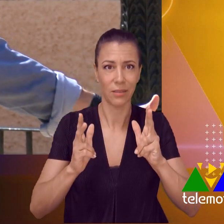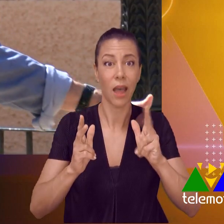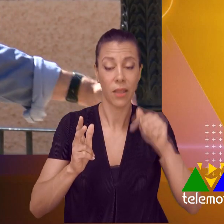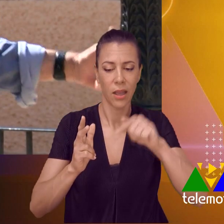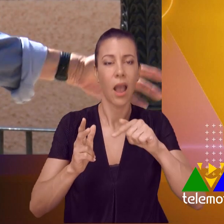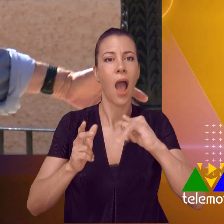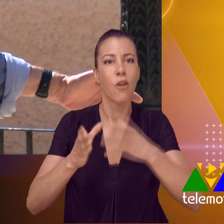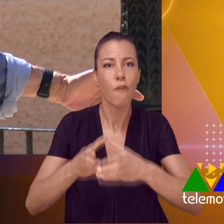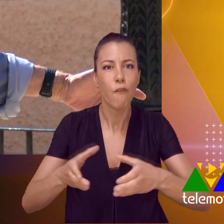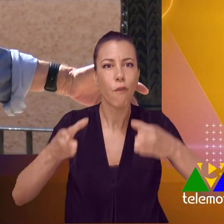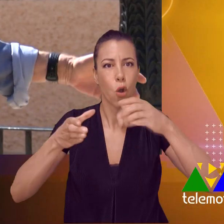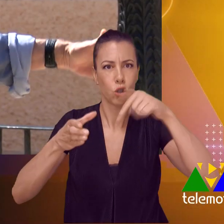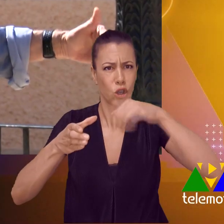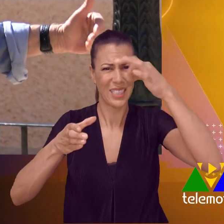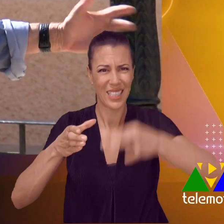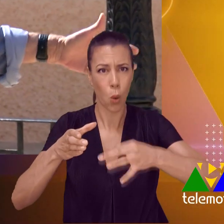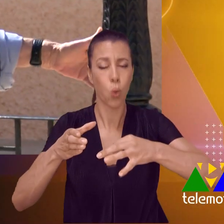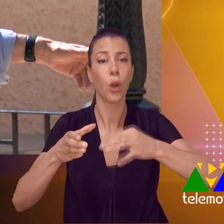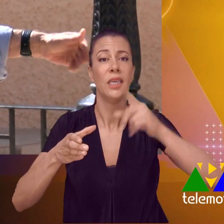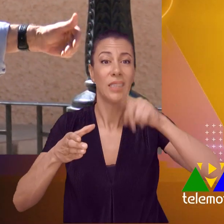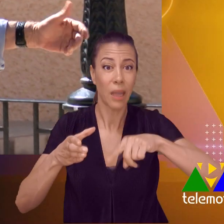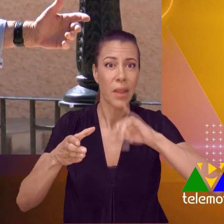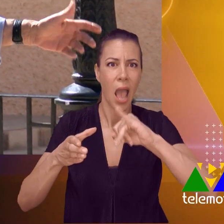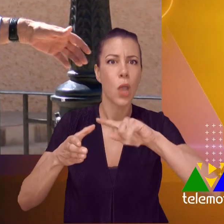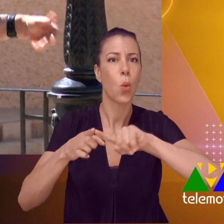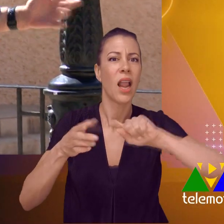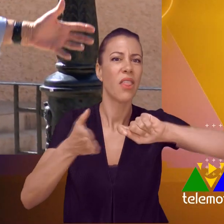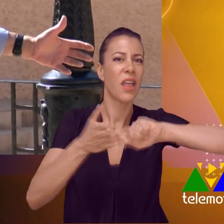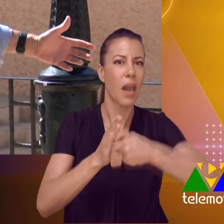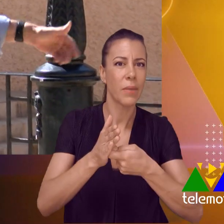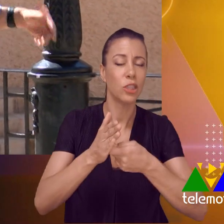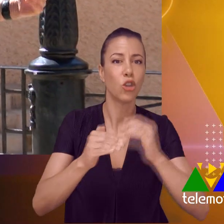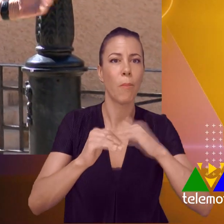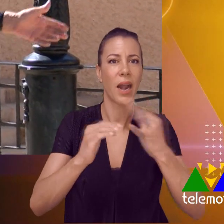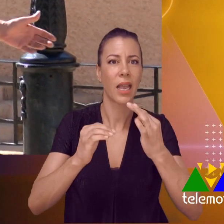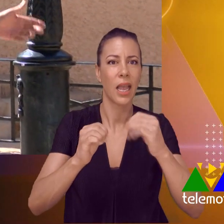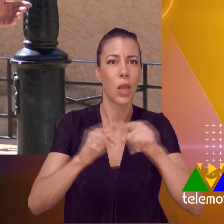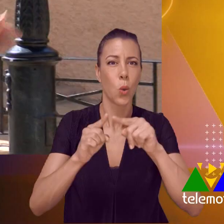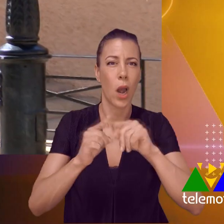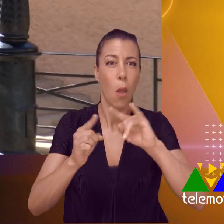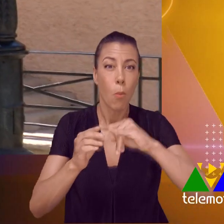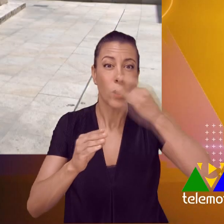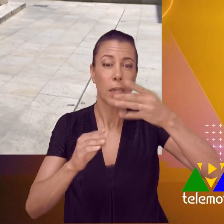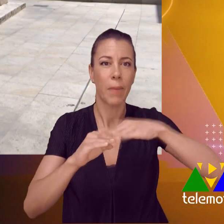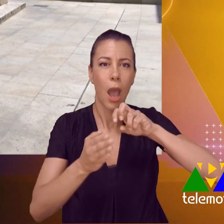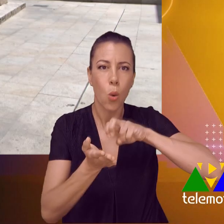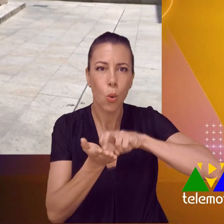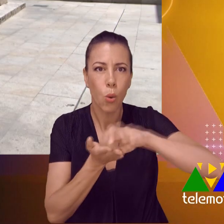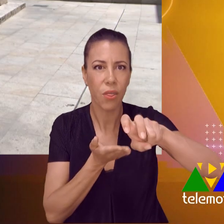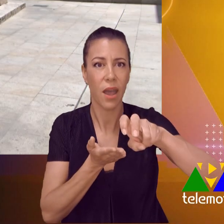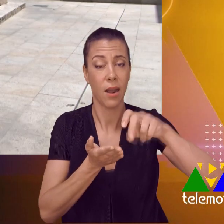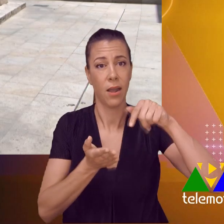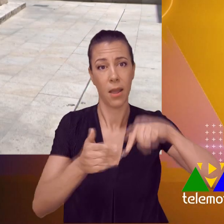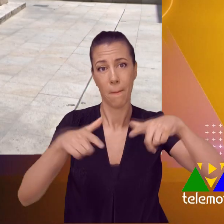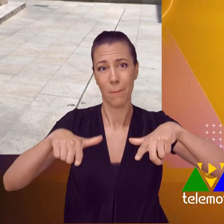foso, e incluso habría un cerramiento de tipo puente levadizo y tal, para pasar a este patio de